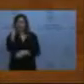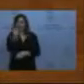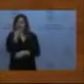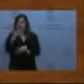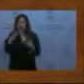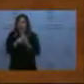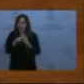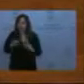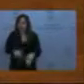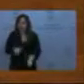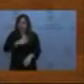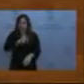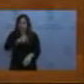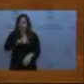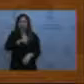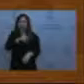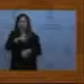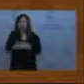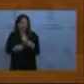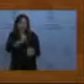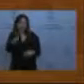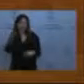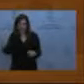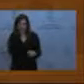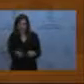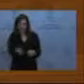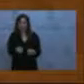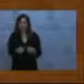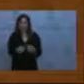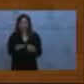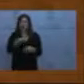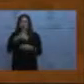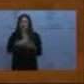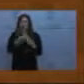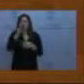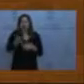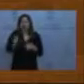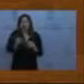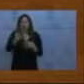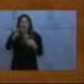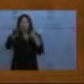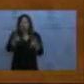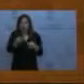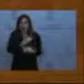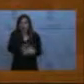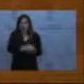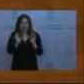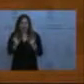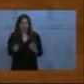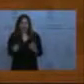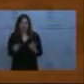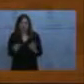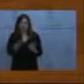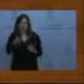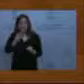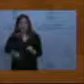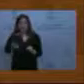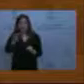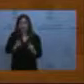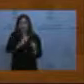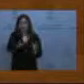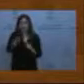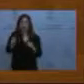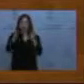hijos, sobrinos, parientes, familiares. Y lo que dice Cecchini es una gran verdad. Dice, la creencia que el deporte, sin más, da valores, te